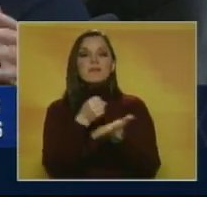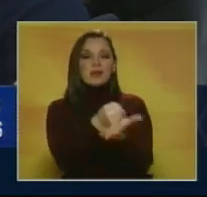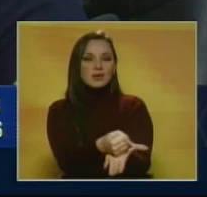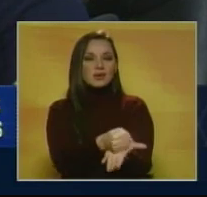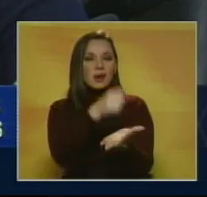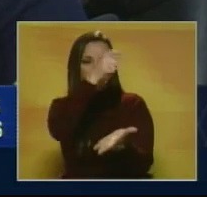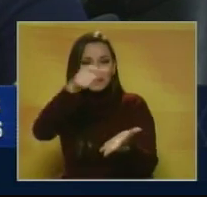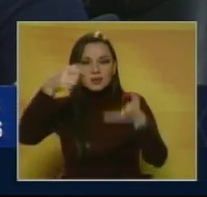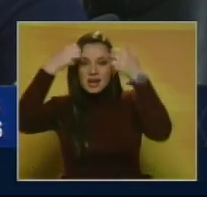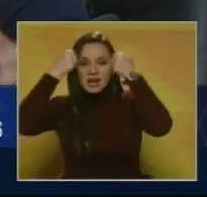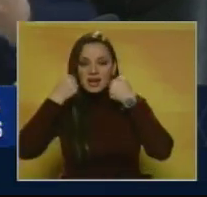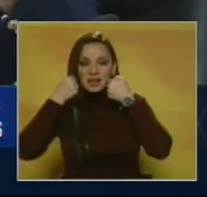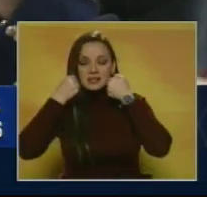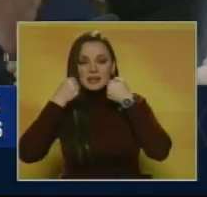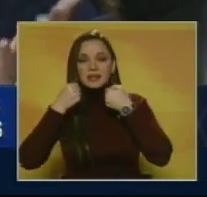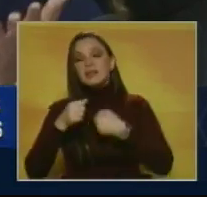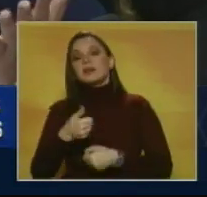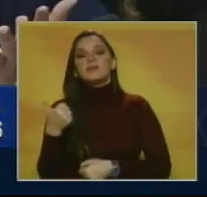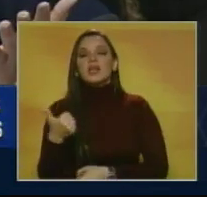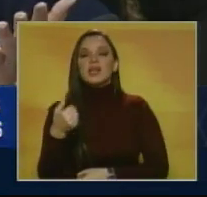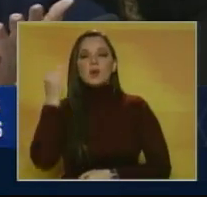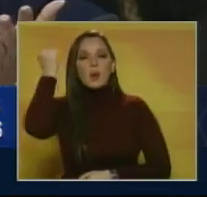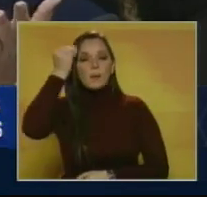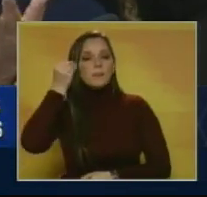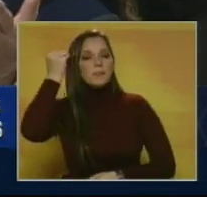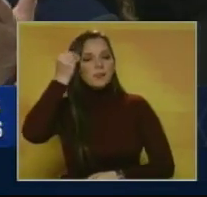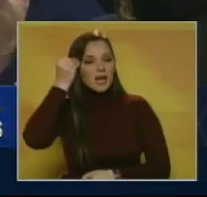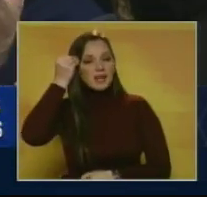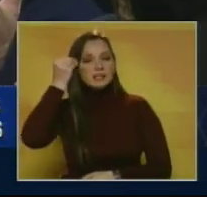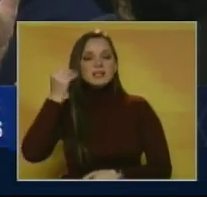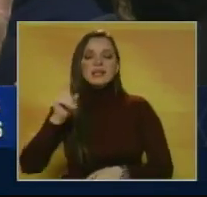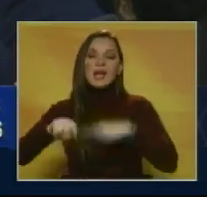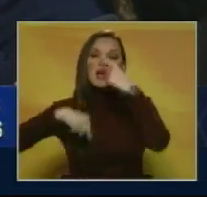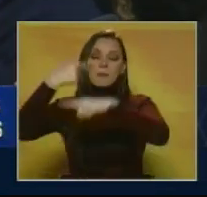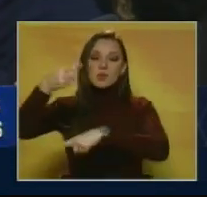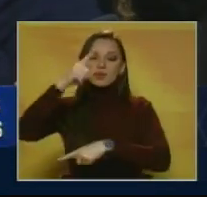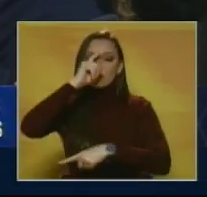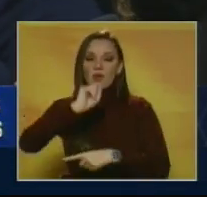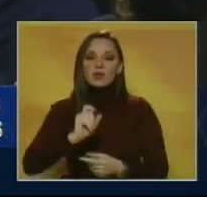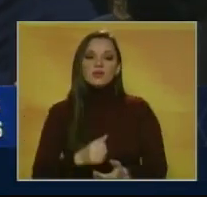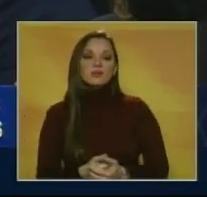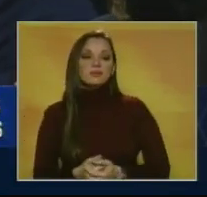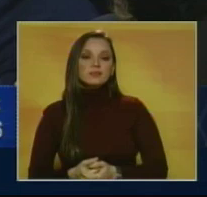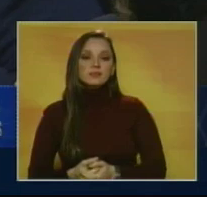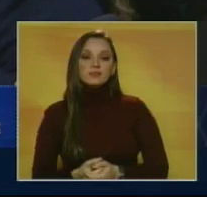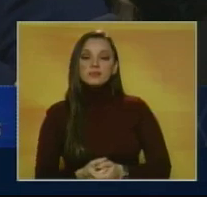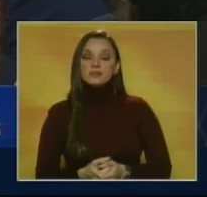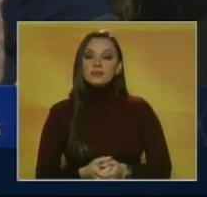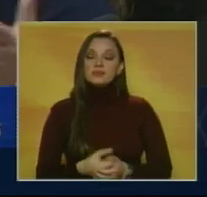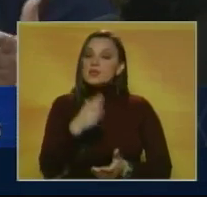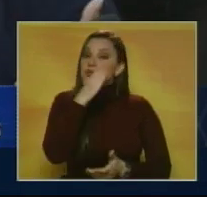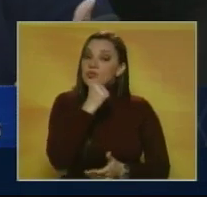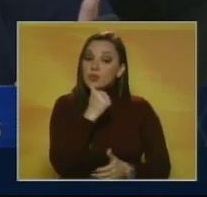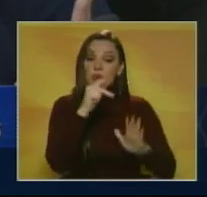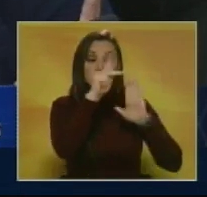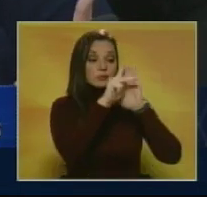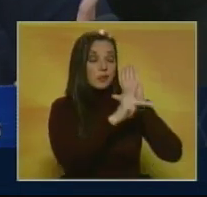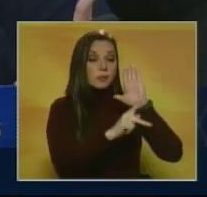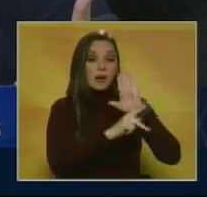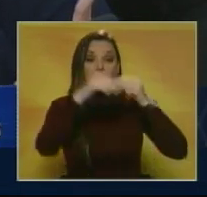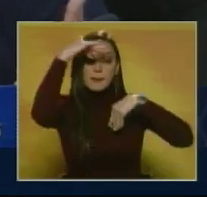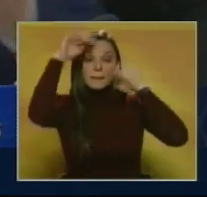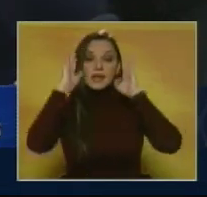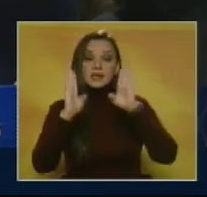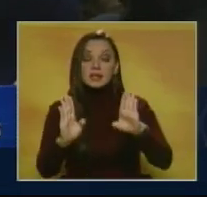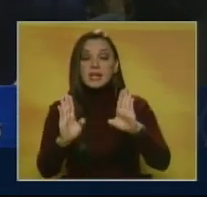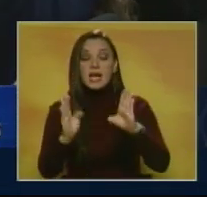penitenciaria, recursos con los que se pretende fortalecer ese sector para el próximo año. No tiene una política para atender a los privados de libertad que tiene la comisaría